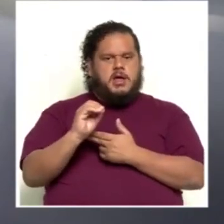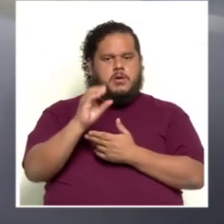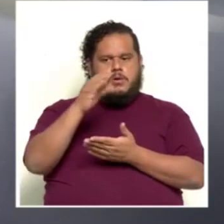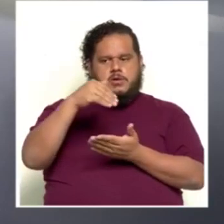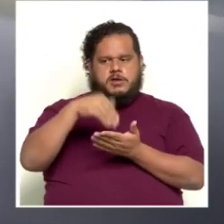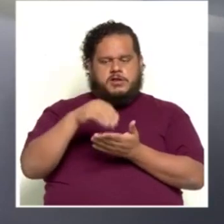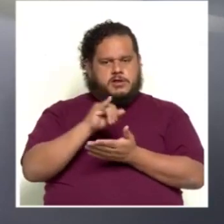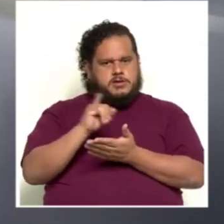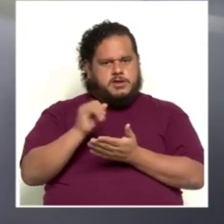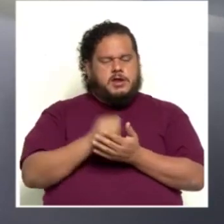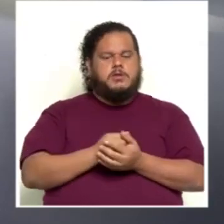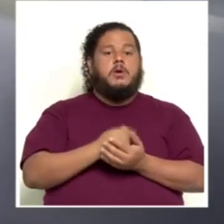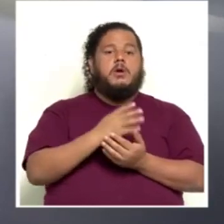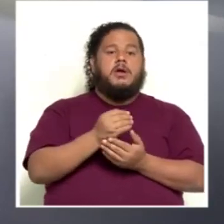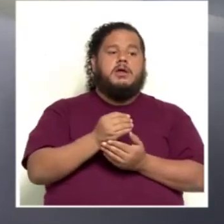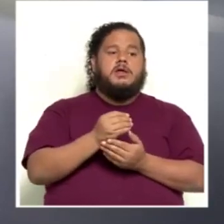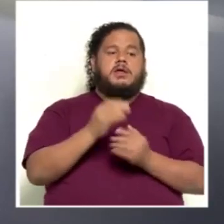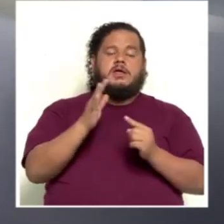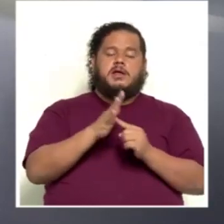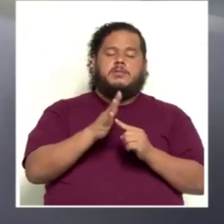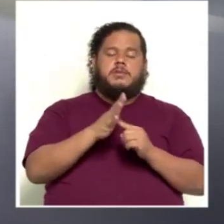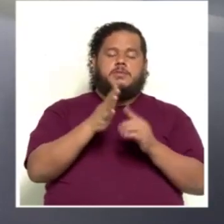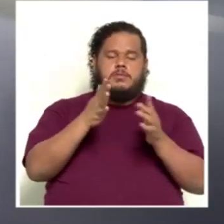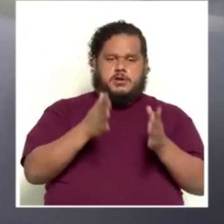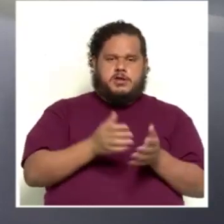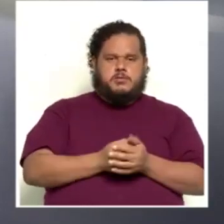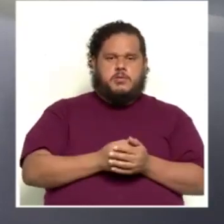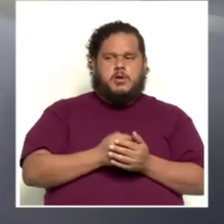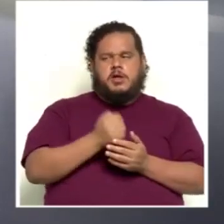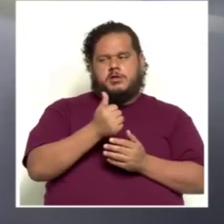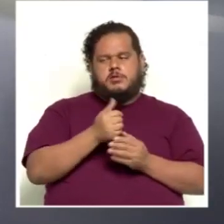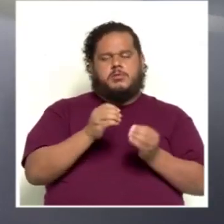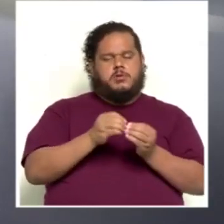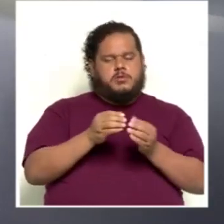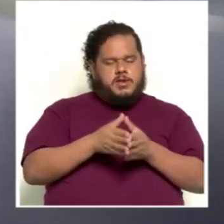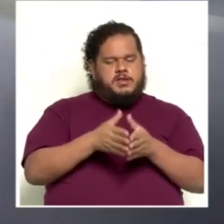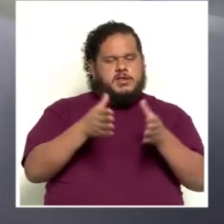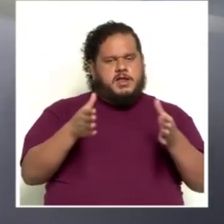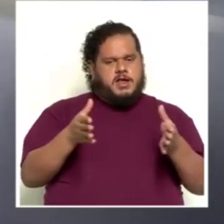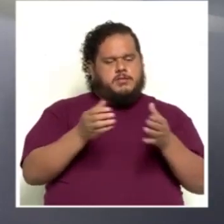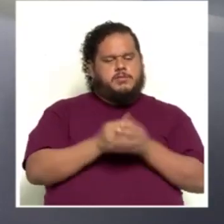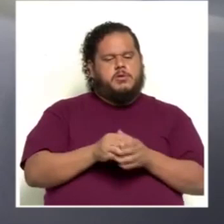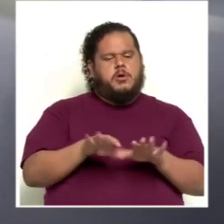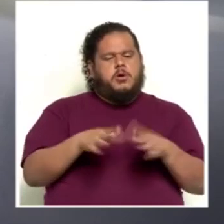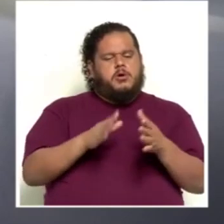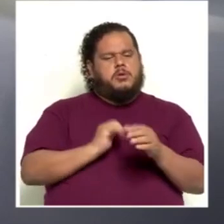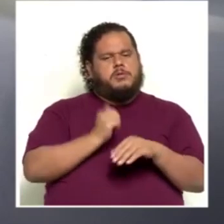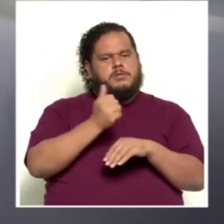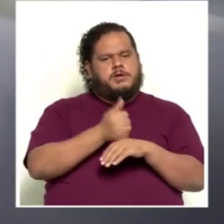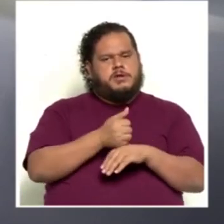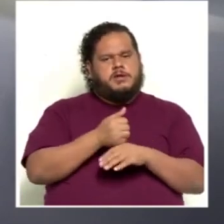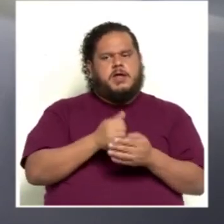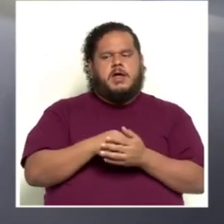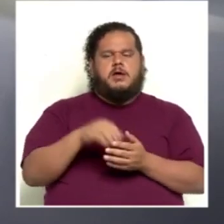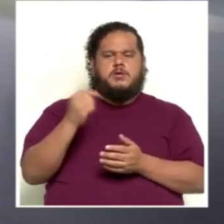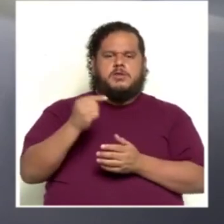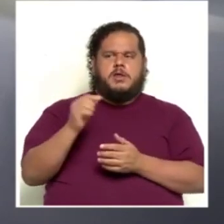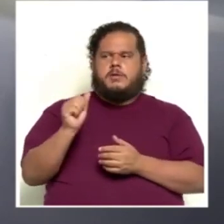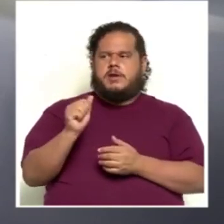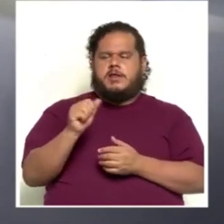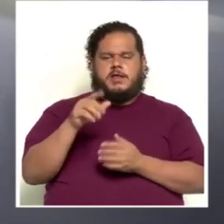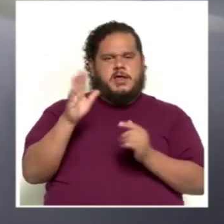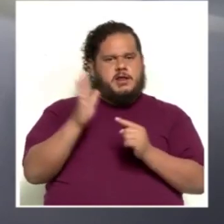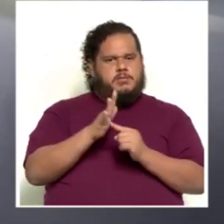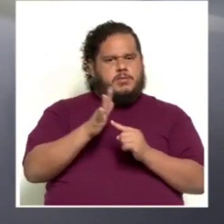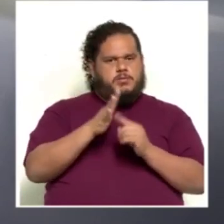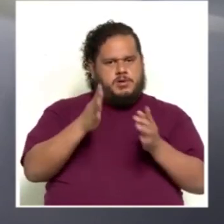centroizquierda, y en realidad el populismo es un poco más amplio. ¿Cómo definirías, Gustavo Araya, el populismo?